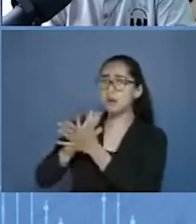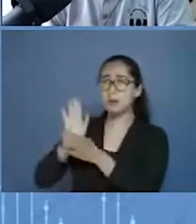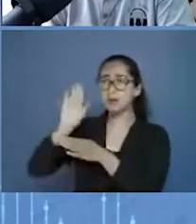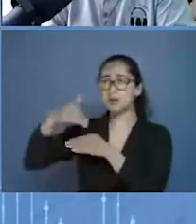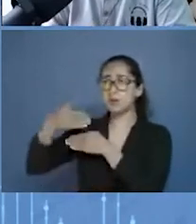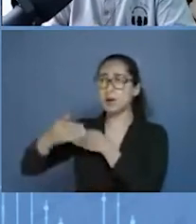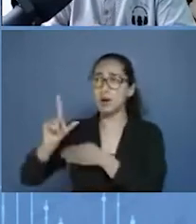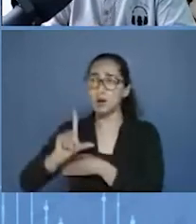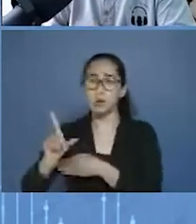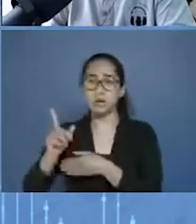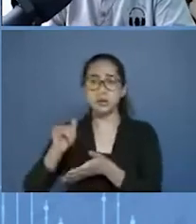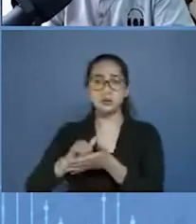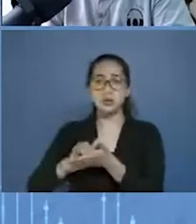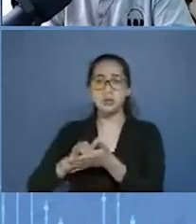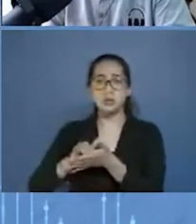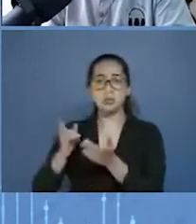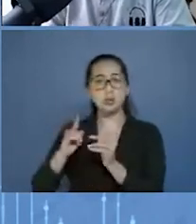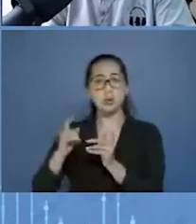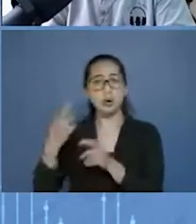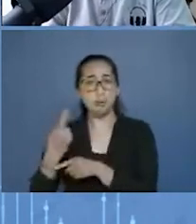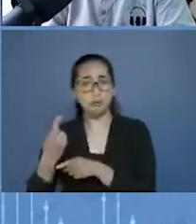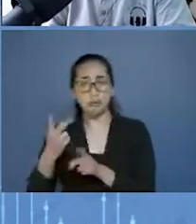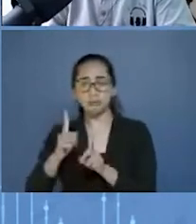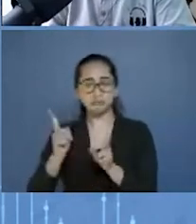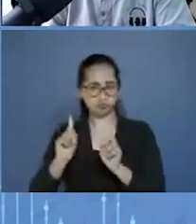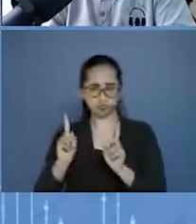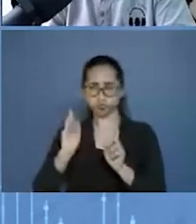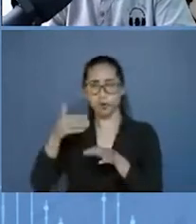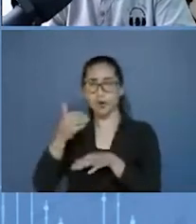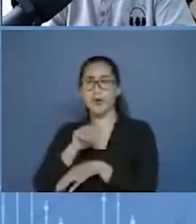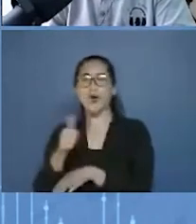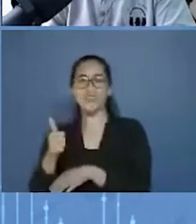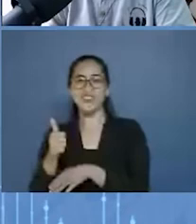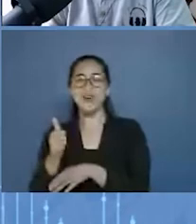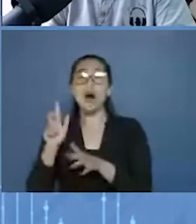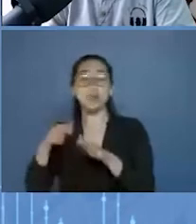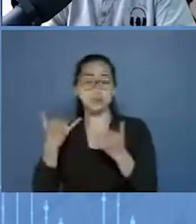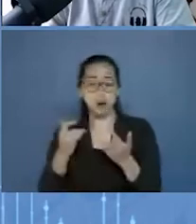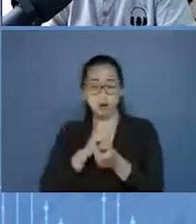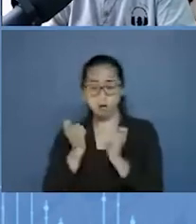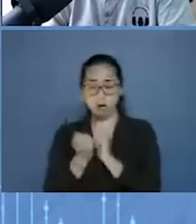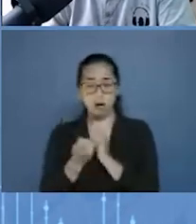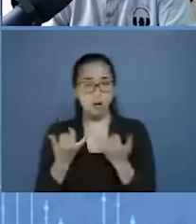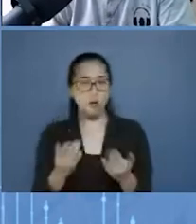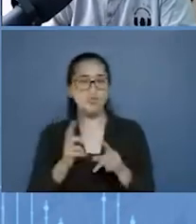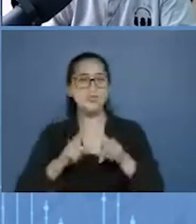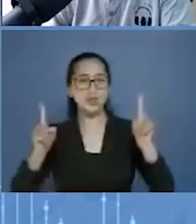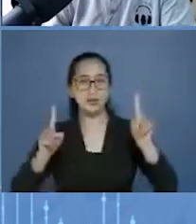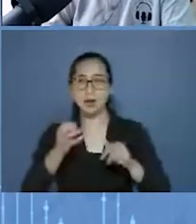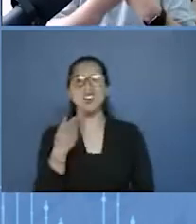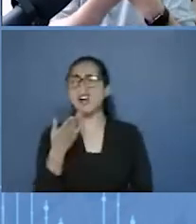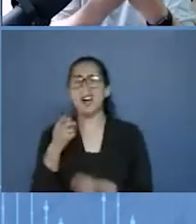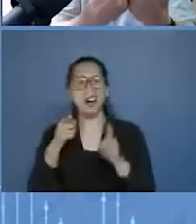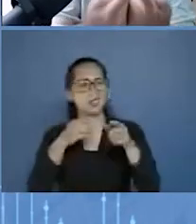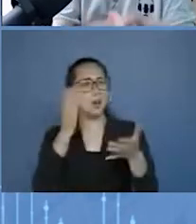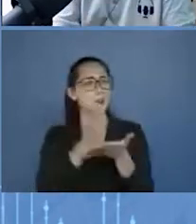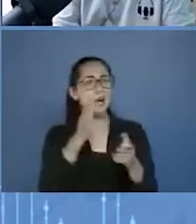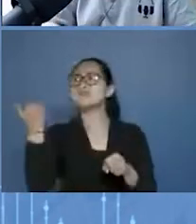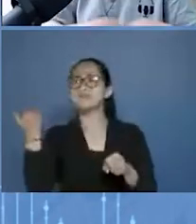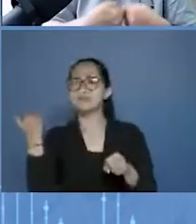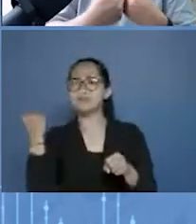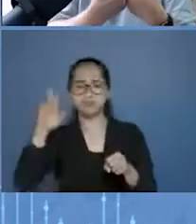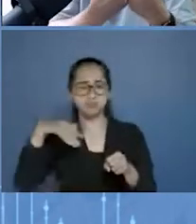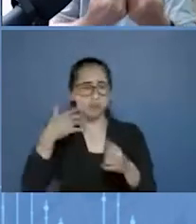El poder hoy no está en el director ni en el medio que decide qué cuenta, sino en la gente que decide quién se lo